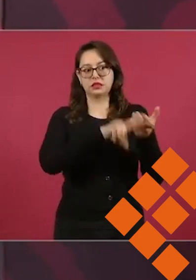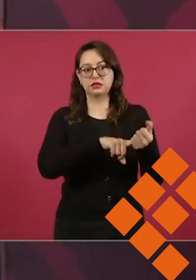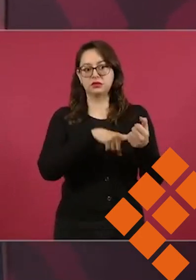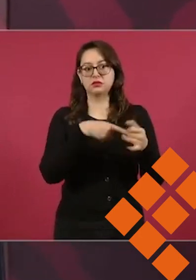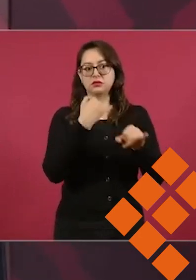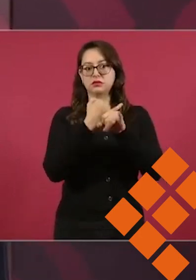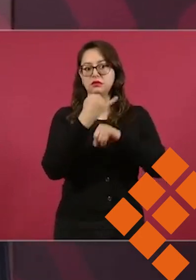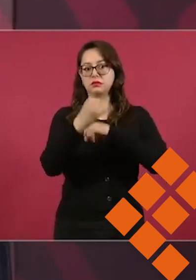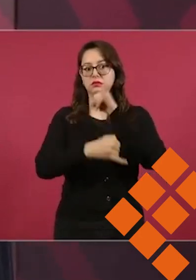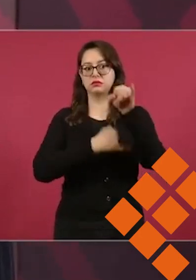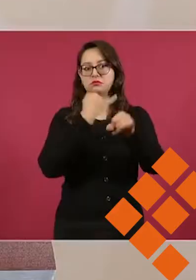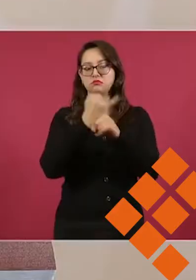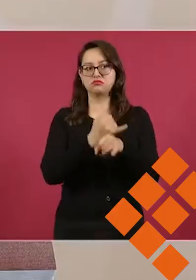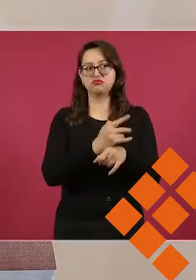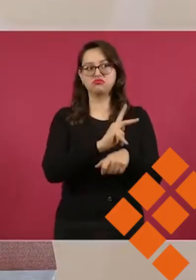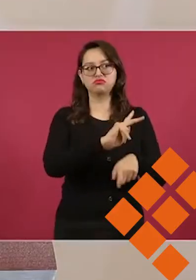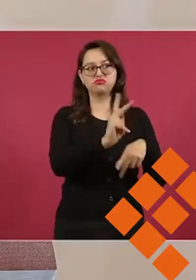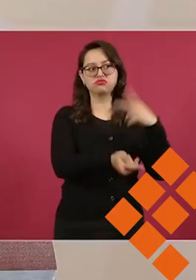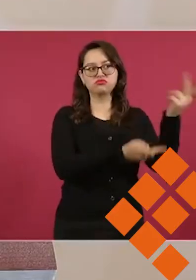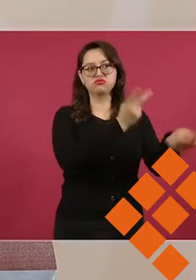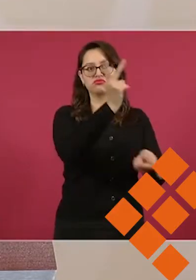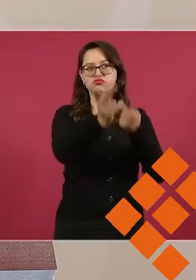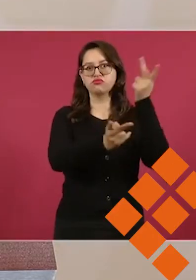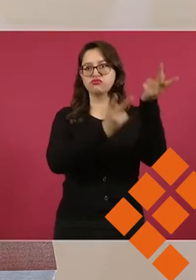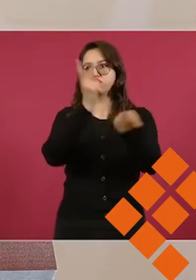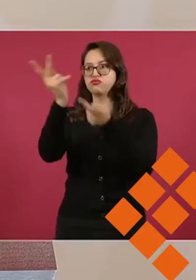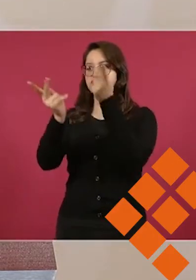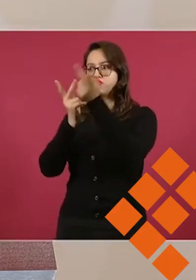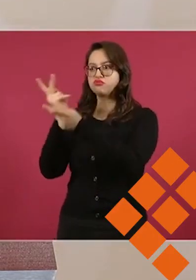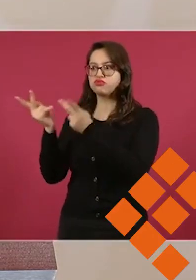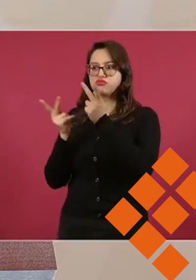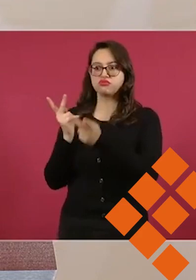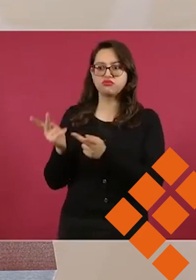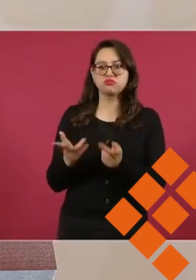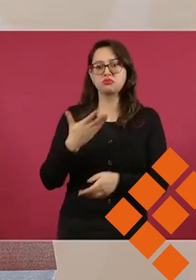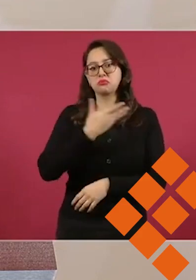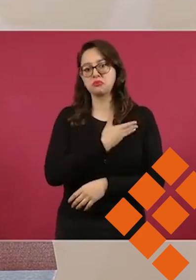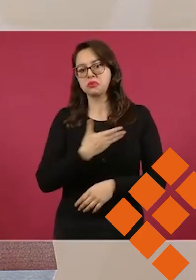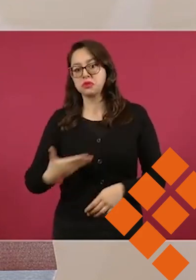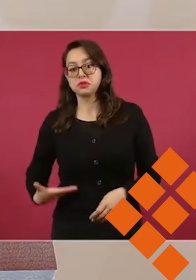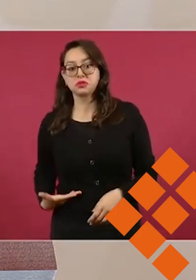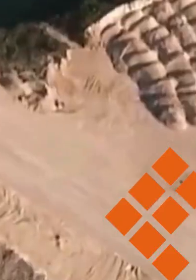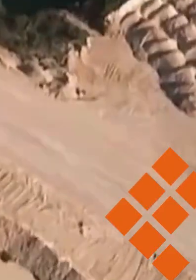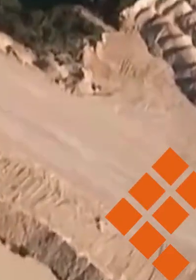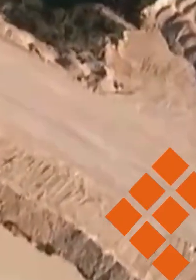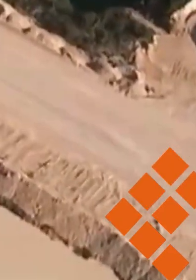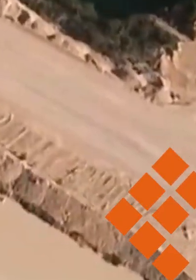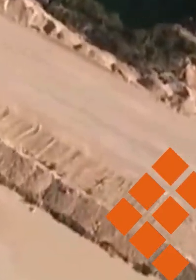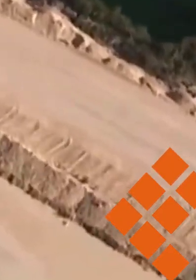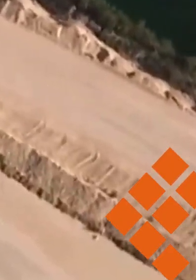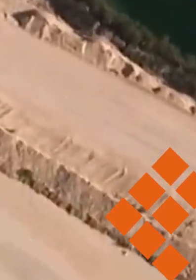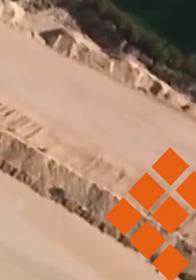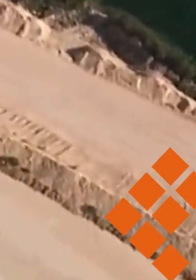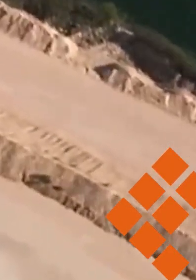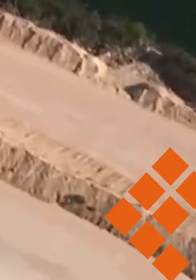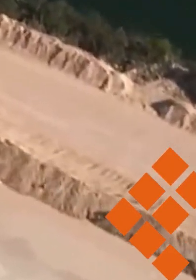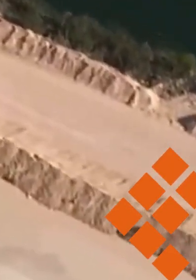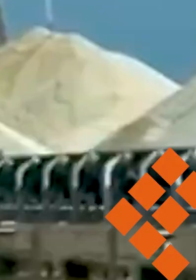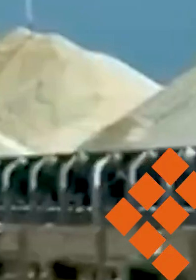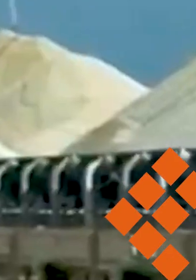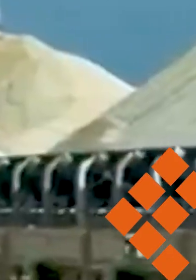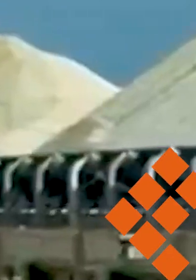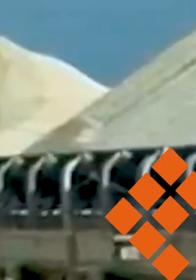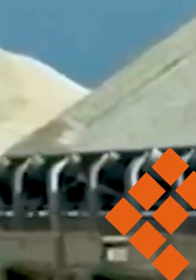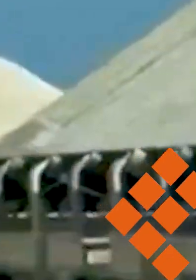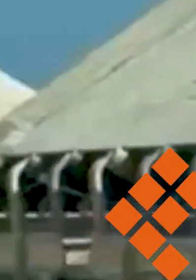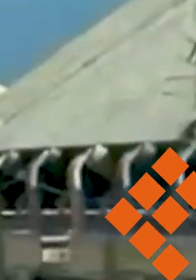la participación de la Guardia Nacional para garantizar que no haya violencia durante los comicios. Por otro lado, la Secretaría de Gobernación informó